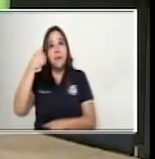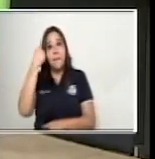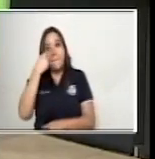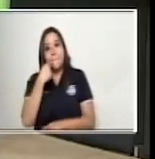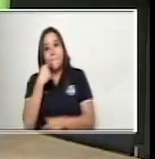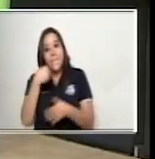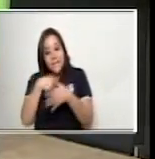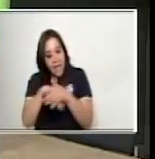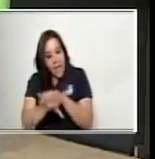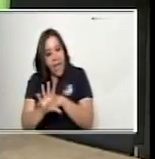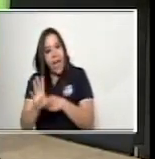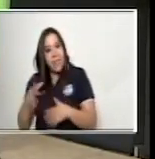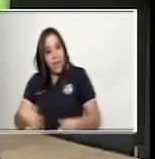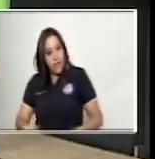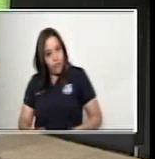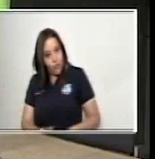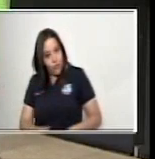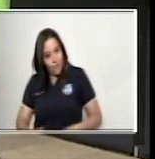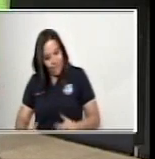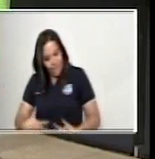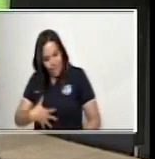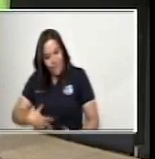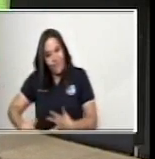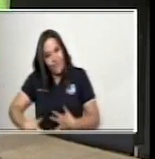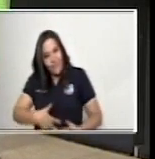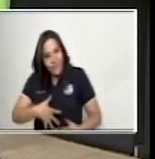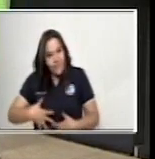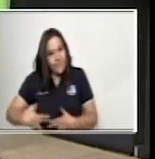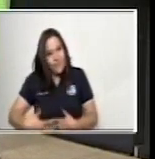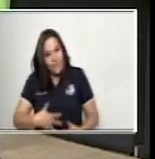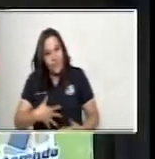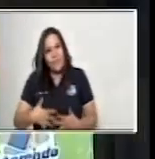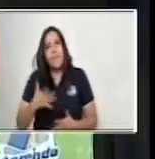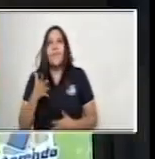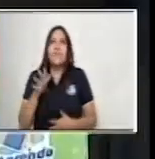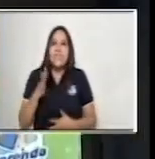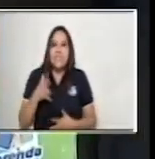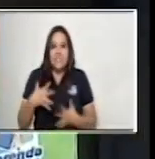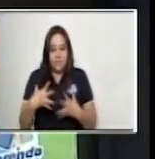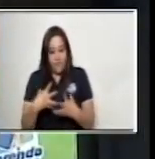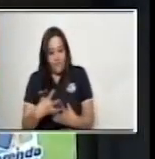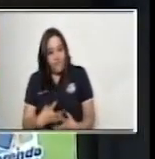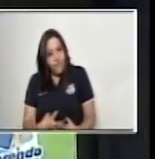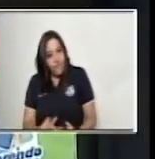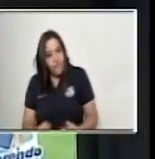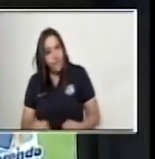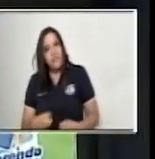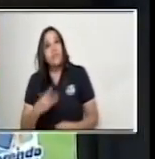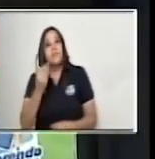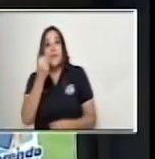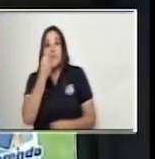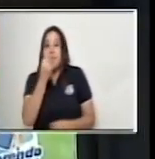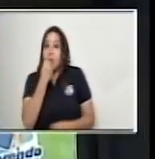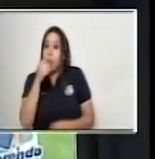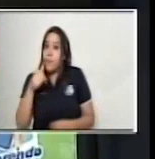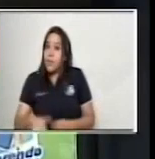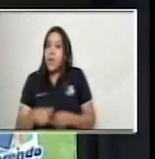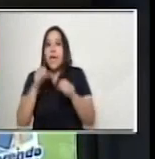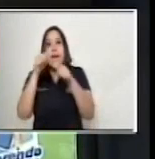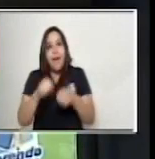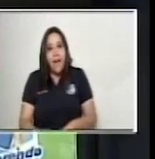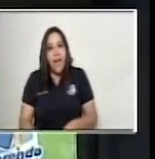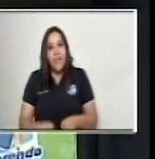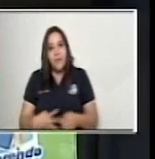Y esto lo que hacen es, pues, a manera de deshacer este bolo alimenticio y poder